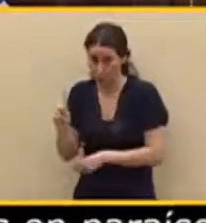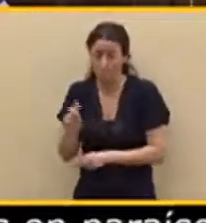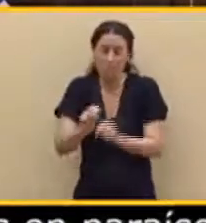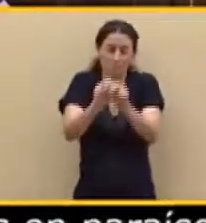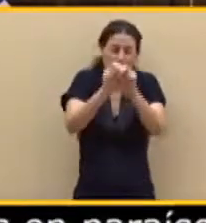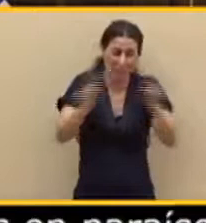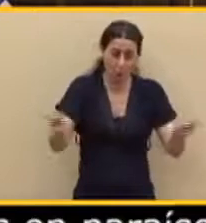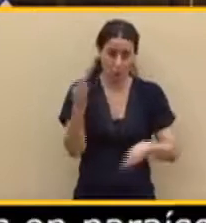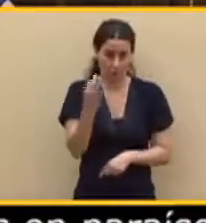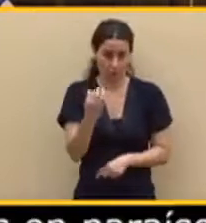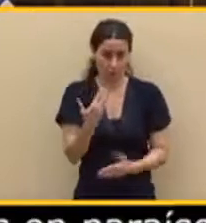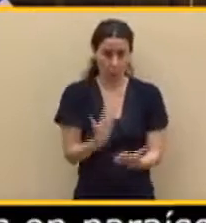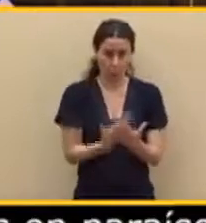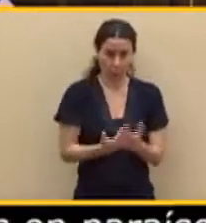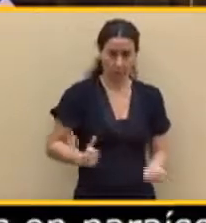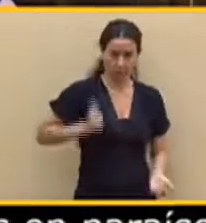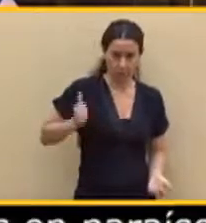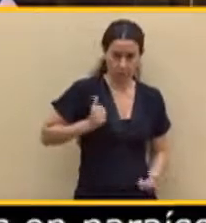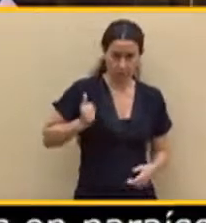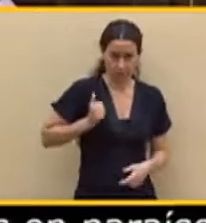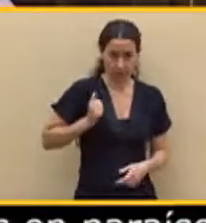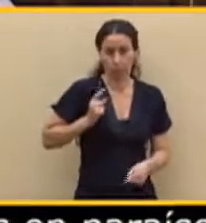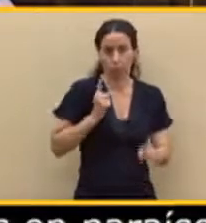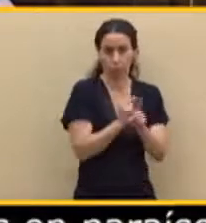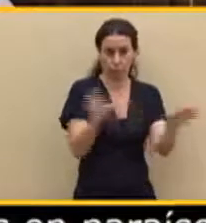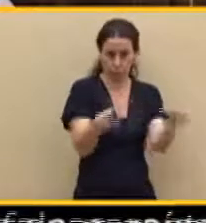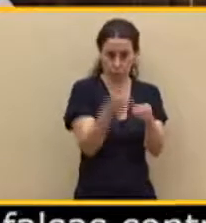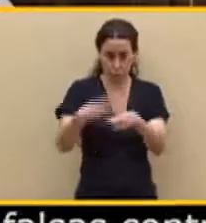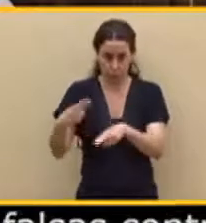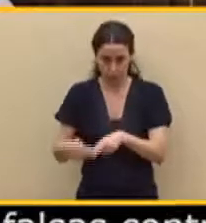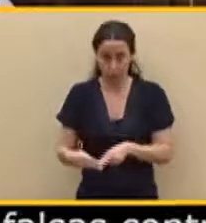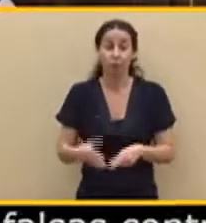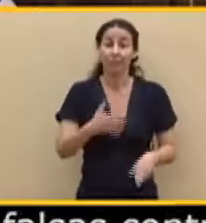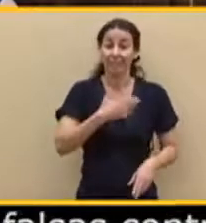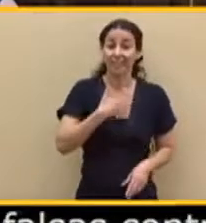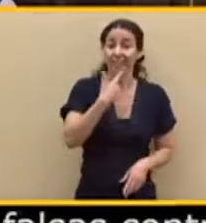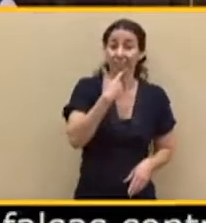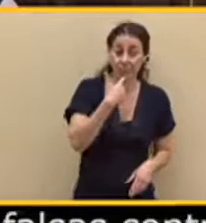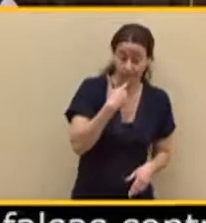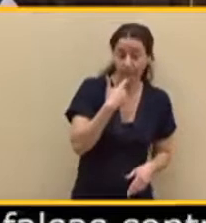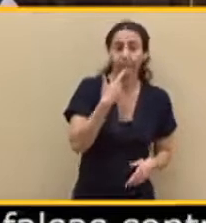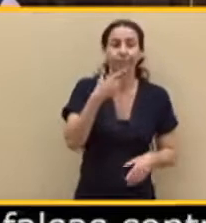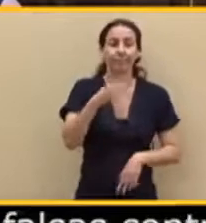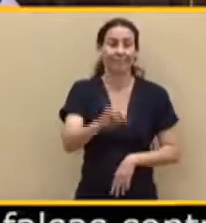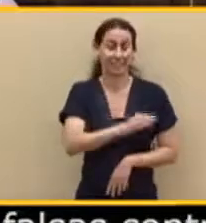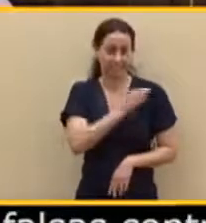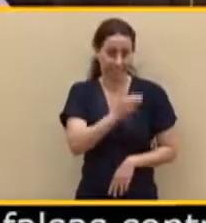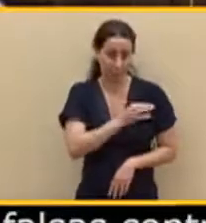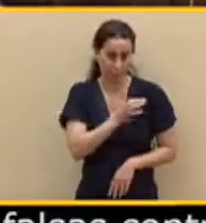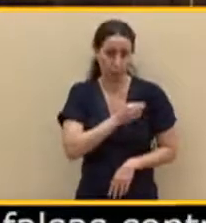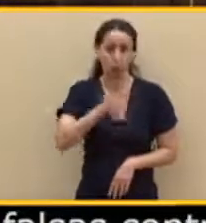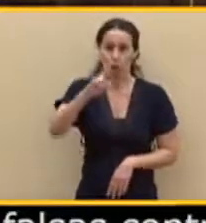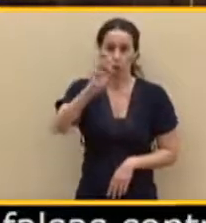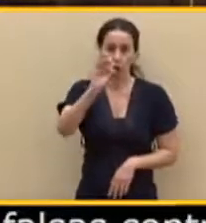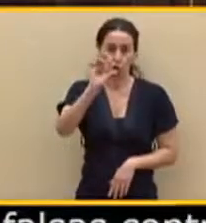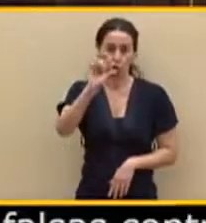adversario político. Y me estoy refiriendo a la magistrada y defensora de los derechos humanos, Victoria Rosell, que hoy no